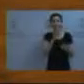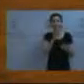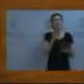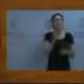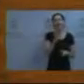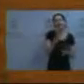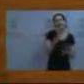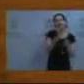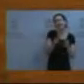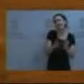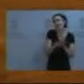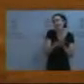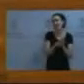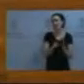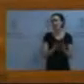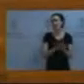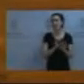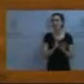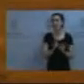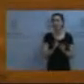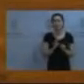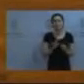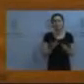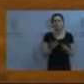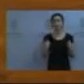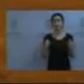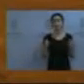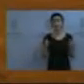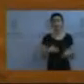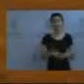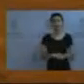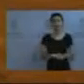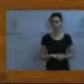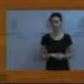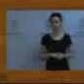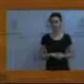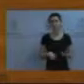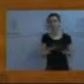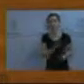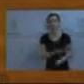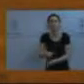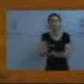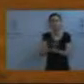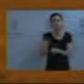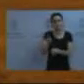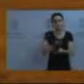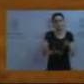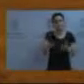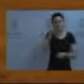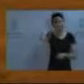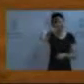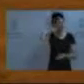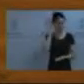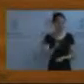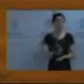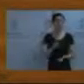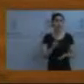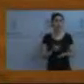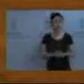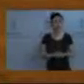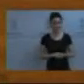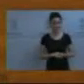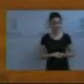de forma bastante irresponsable desde mi punto de vista y demagógica, hipócritamente, si